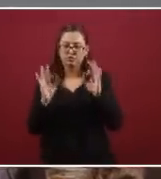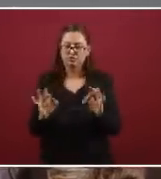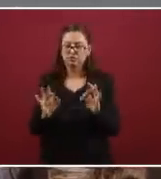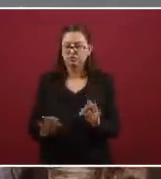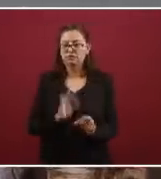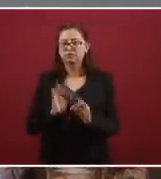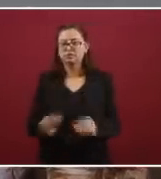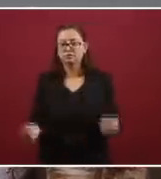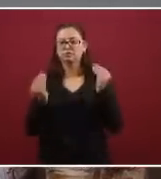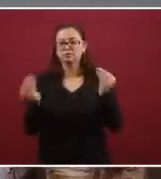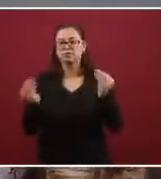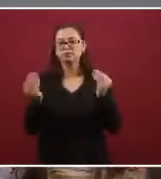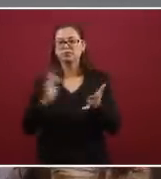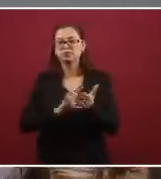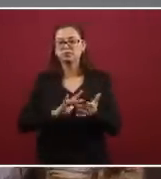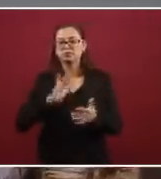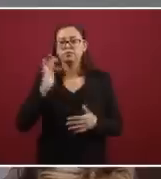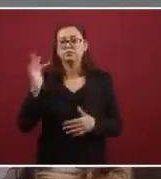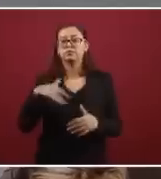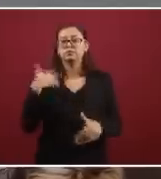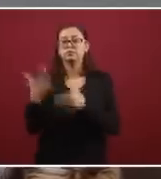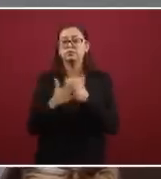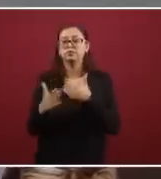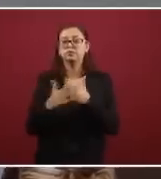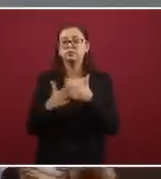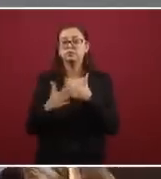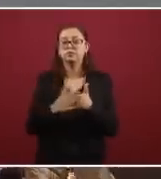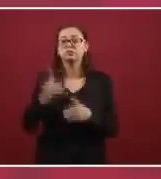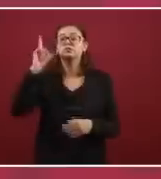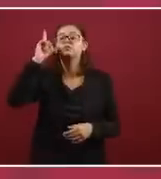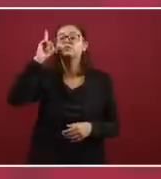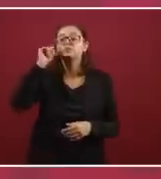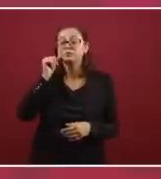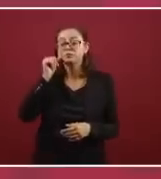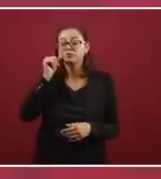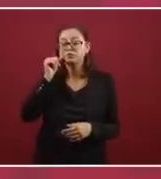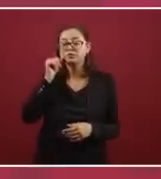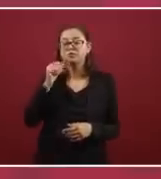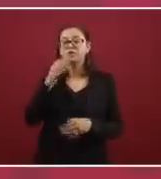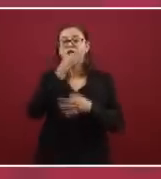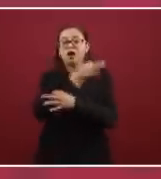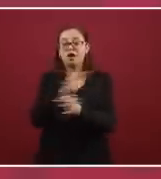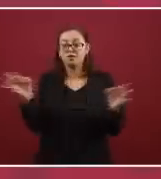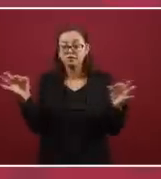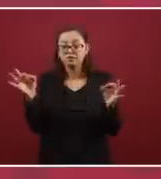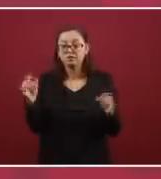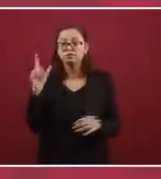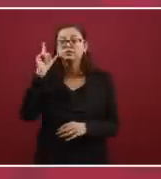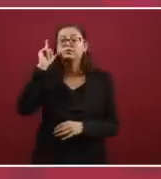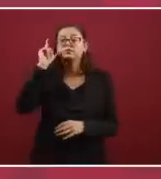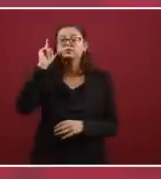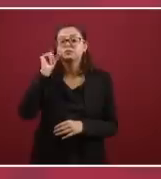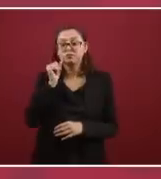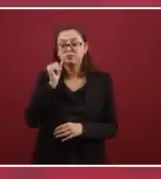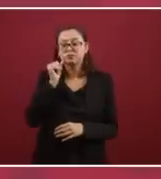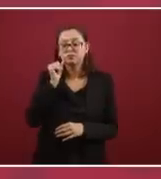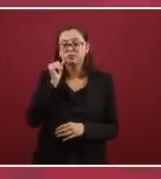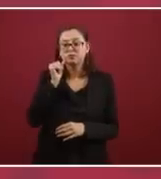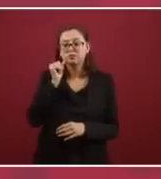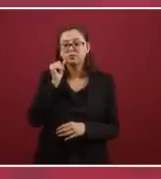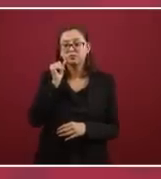Muy bien, muchas gracias. La próxima mañana, de una vez lo digo, los